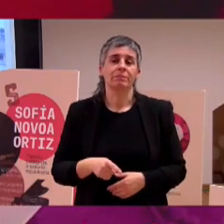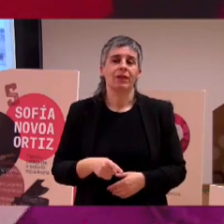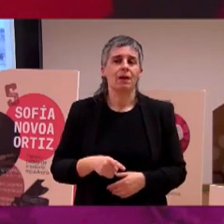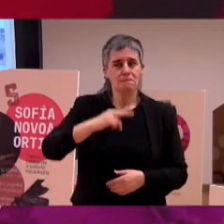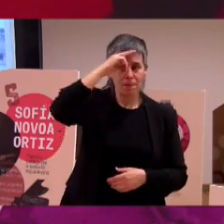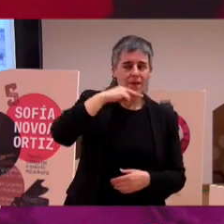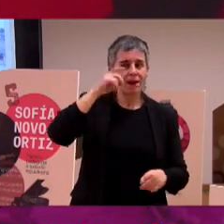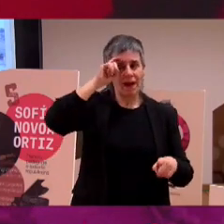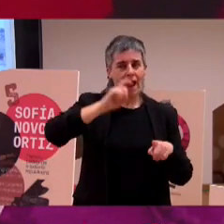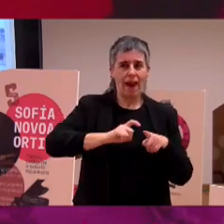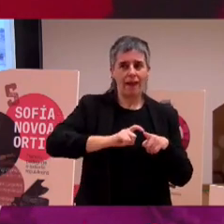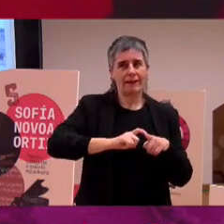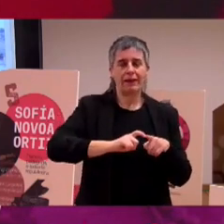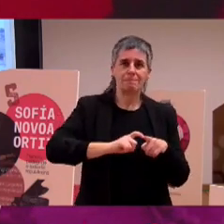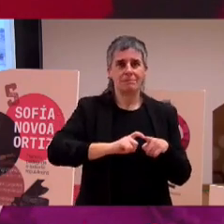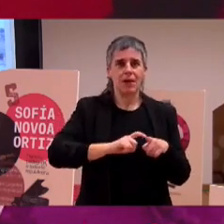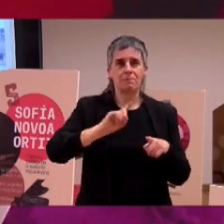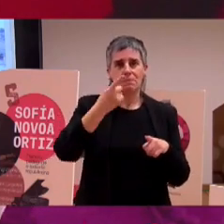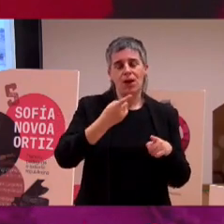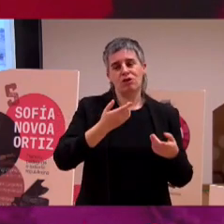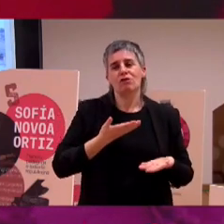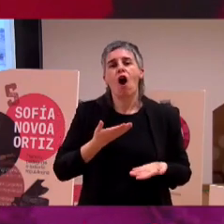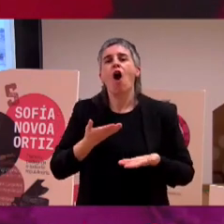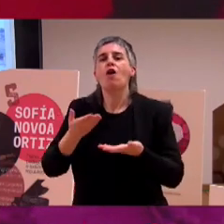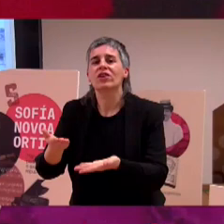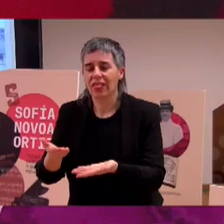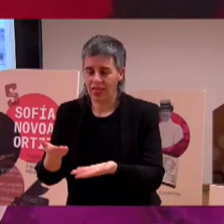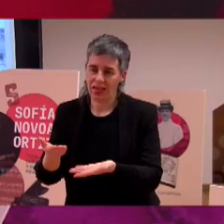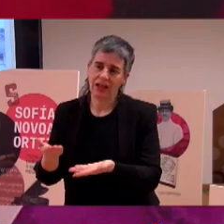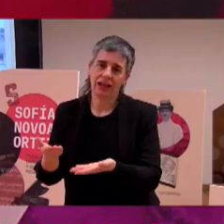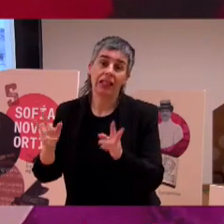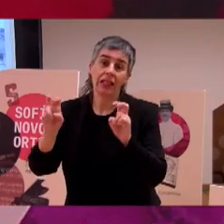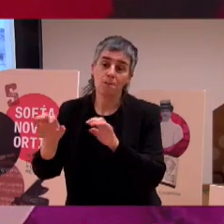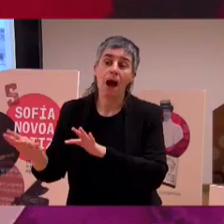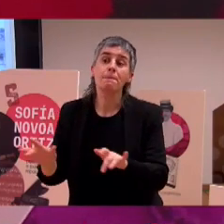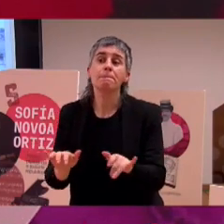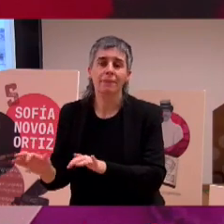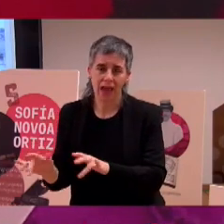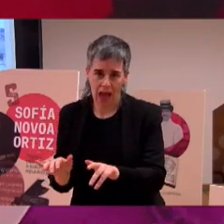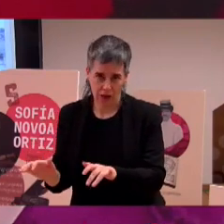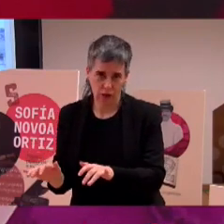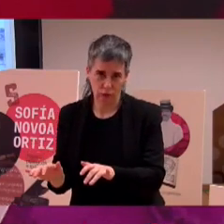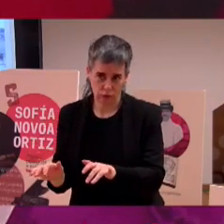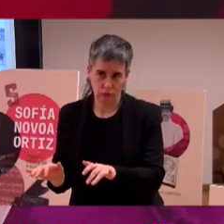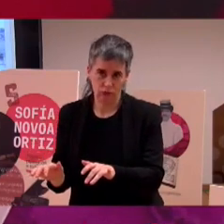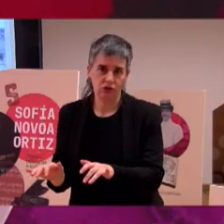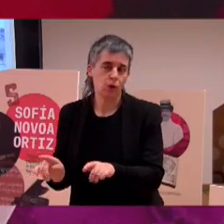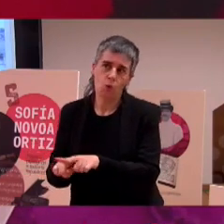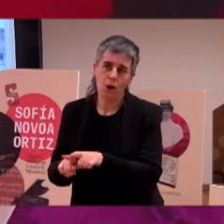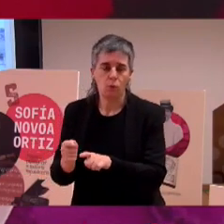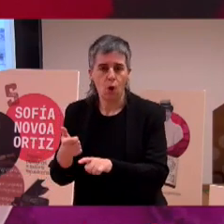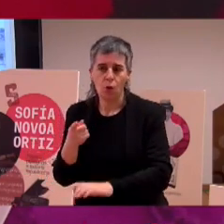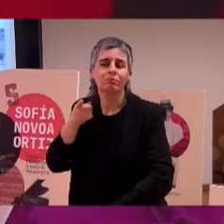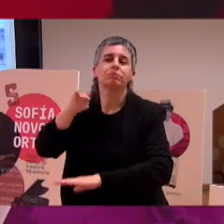opción profesional que se lle ofrece é a de intérprete profesional, é de intérprete de piano, perdón, e é unha lección casi imposición do pai. Pero